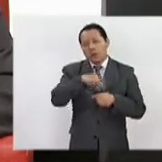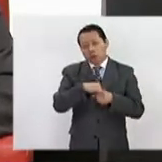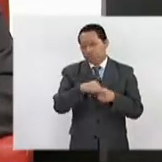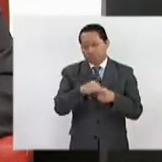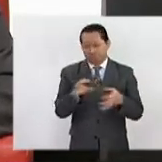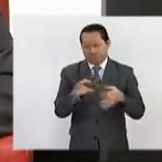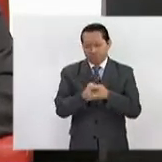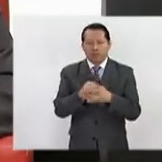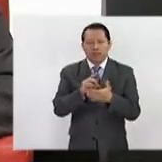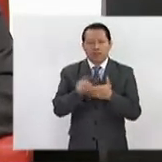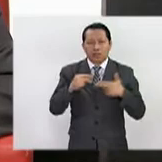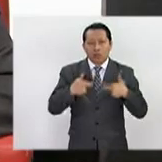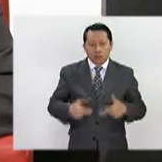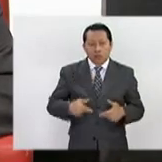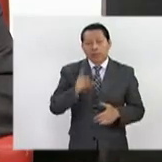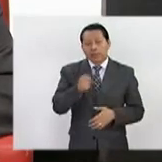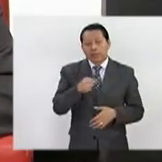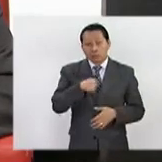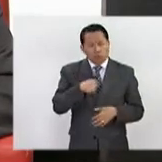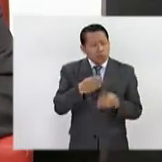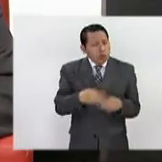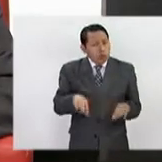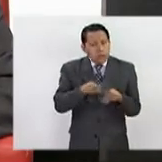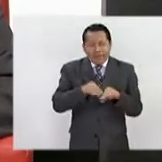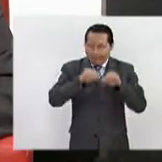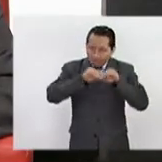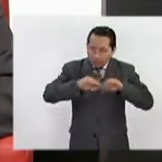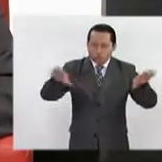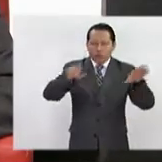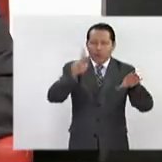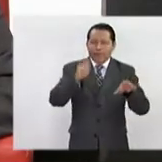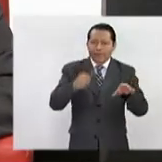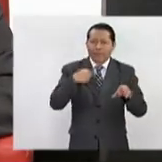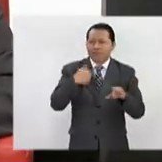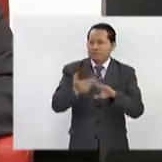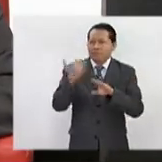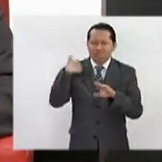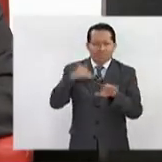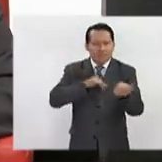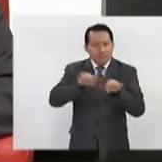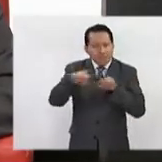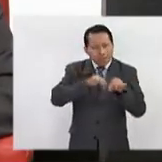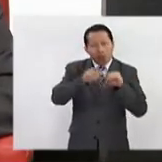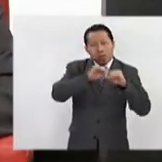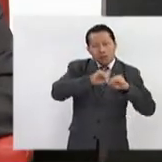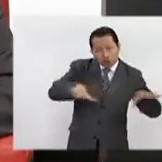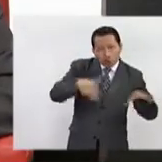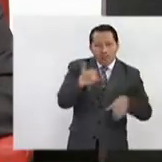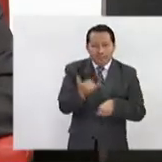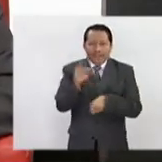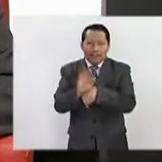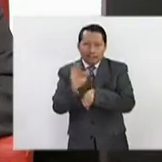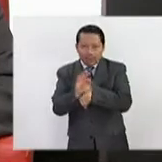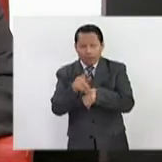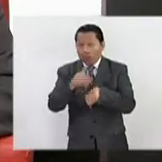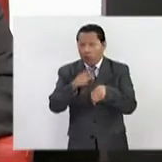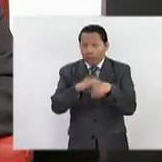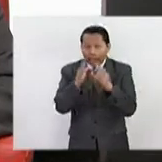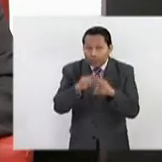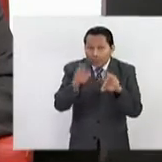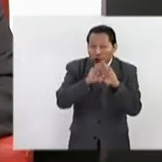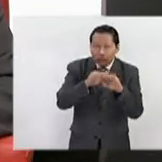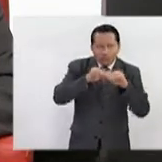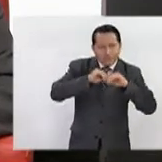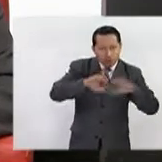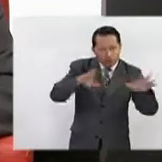Me parece a mí fundamental la difusión. Lo decía, hemos venido trabajando tanto en difusión como en defensa, pero sobre todo en la difusión de derechos